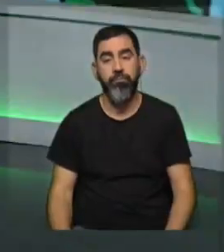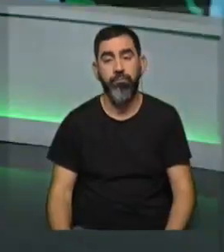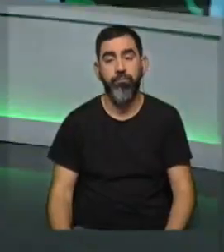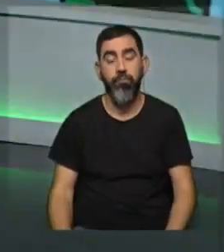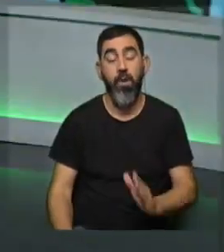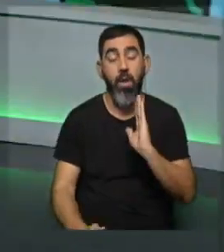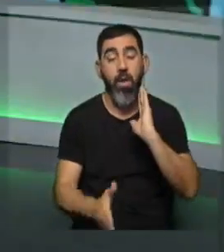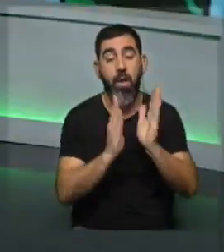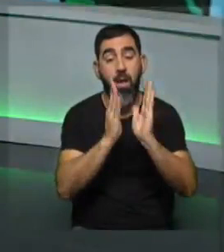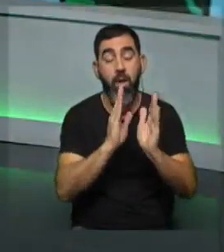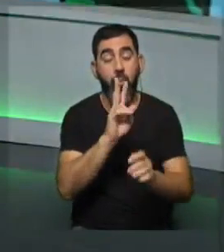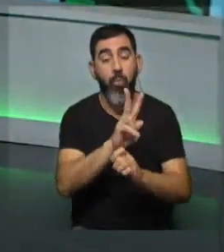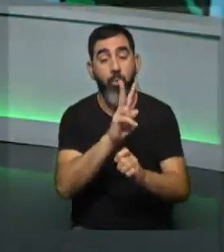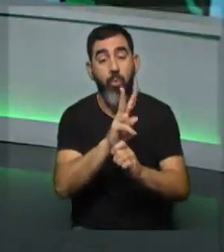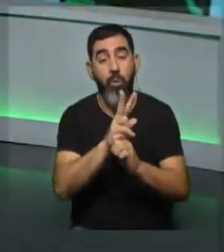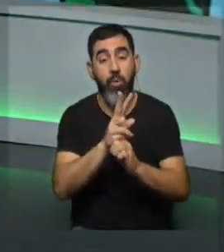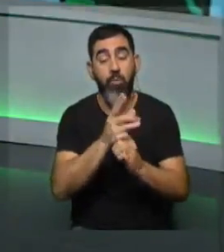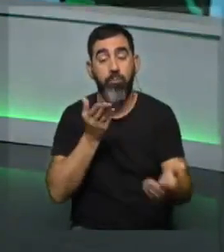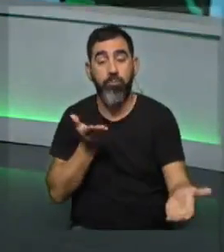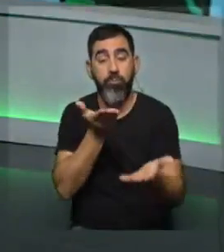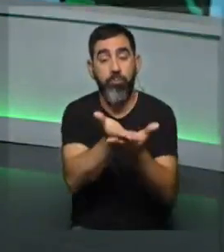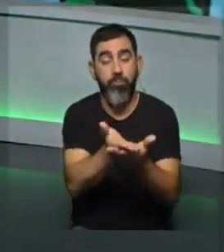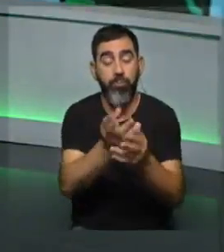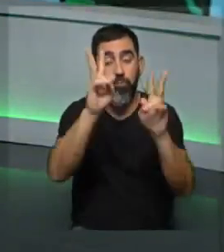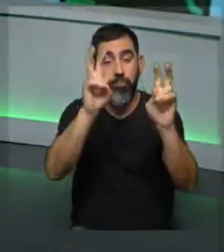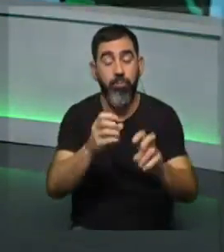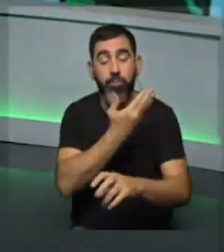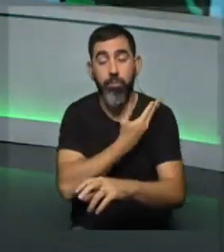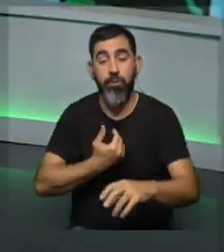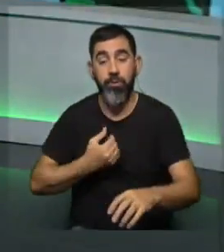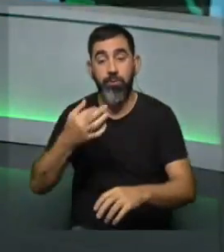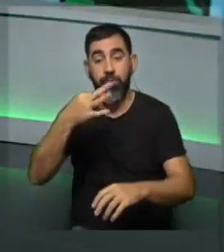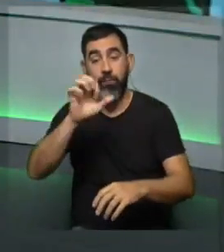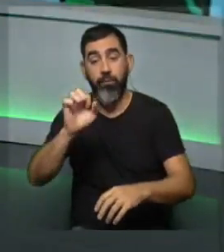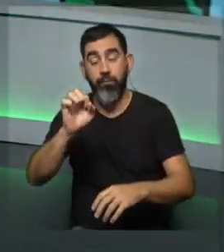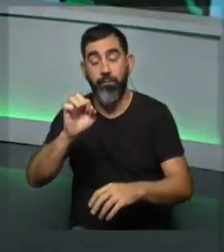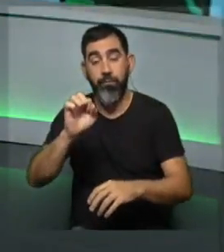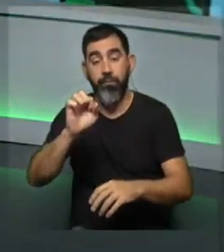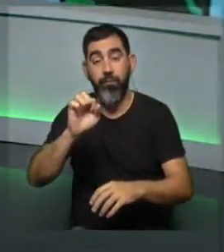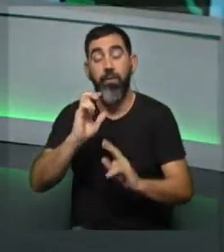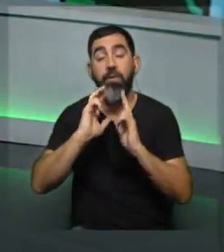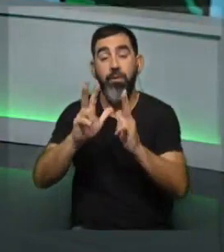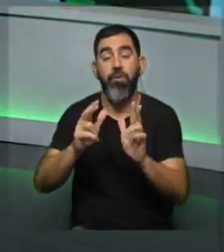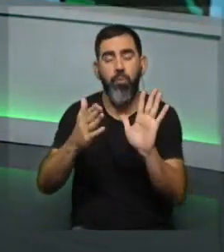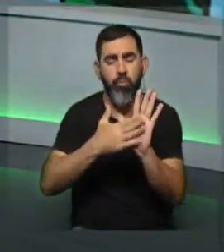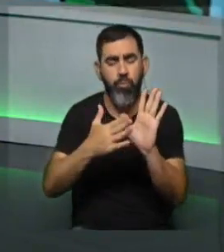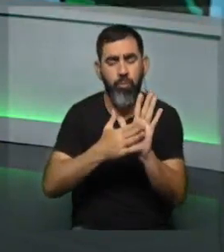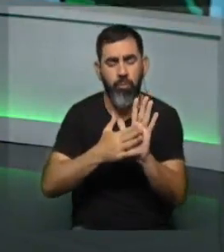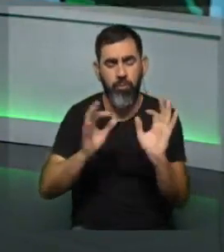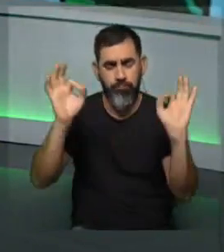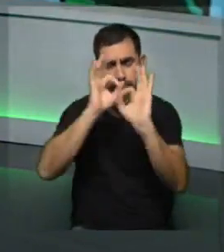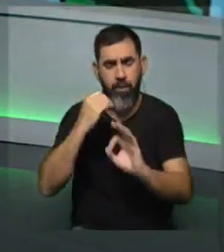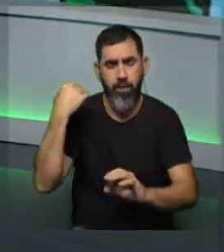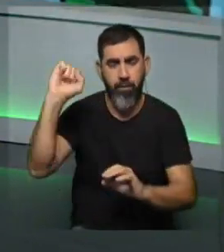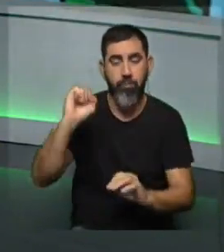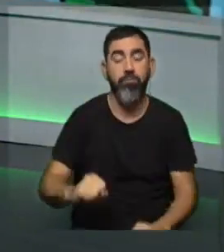y el abogado defensor Juan fagun desapeló la imputación del presidente de foser jurista entiende que hay elementos para demostrar que no hubo